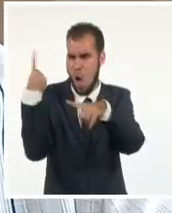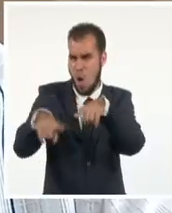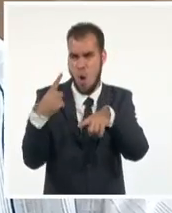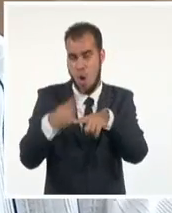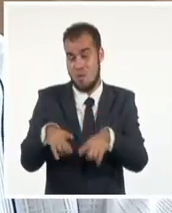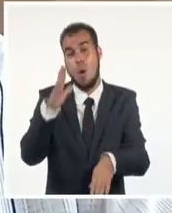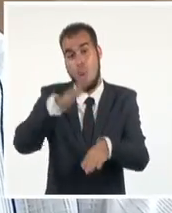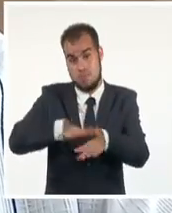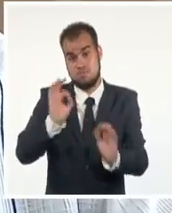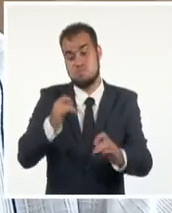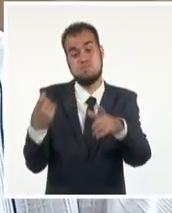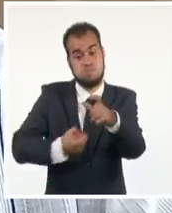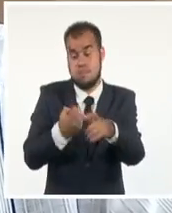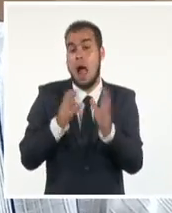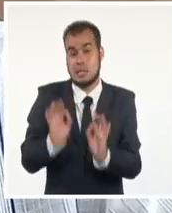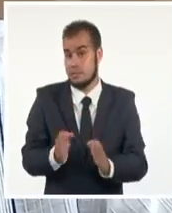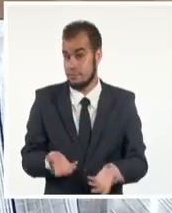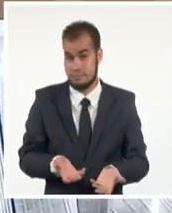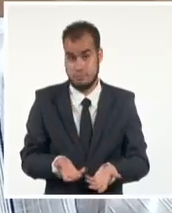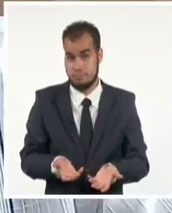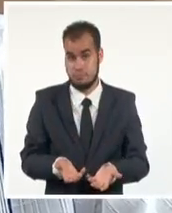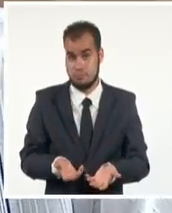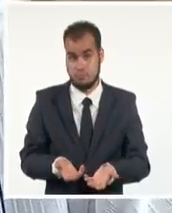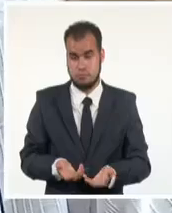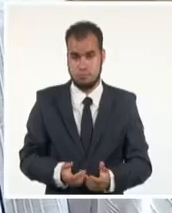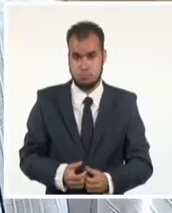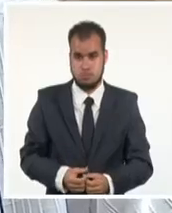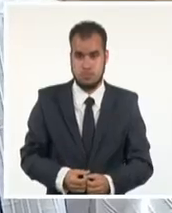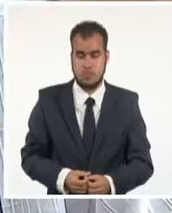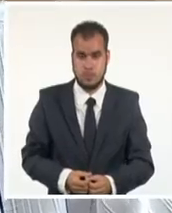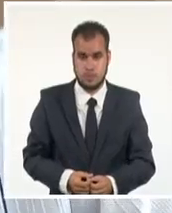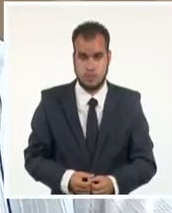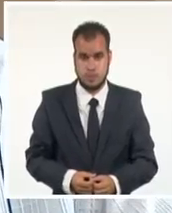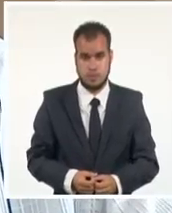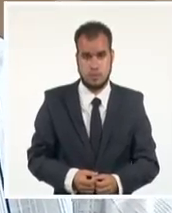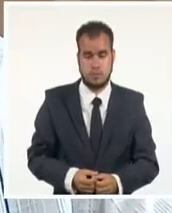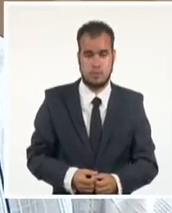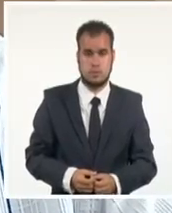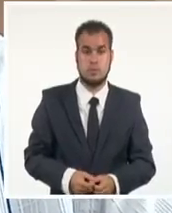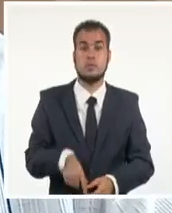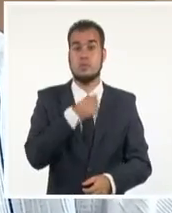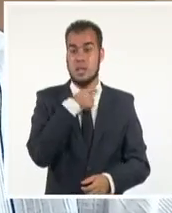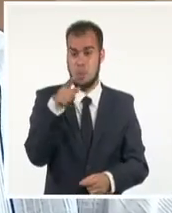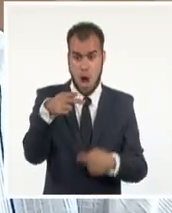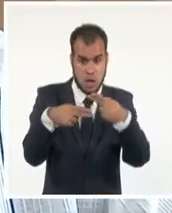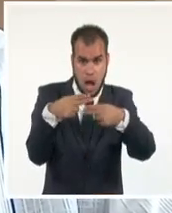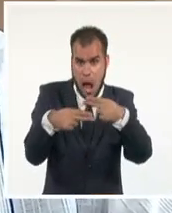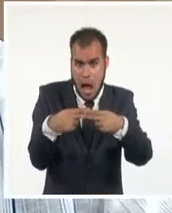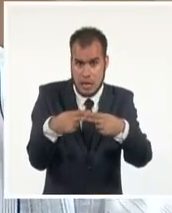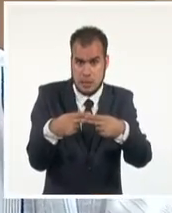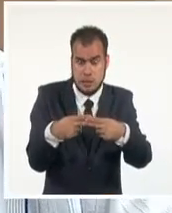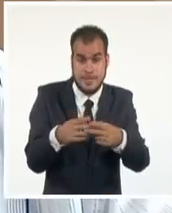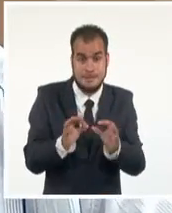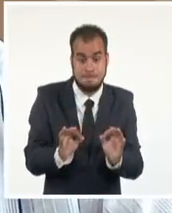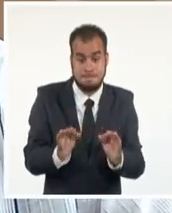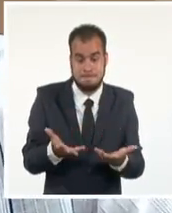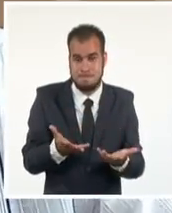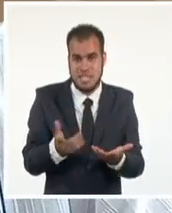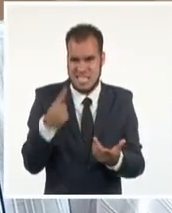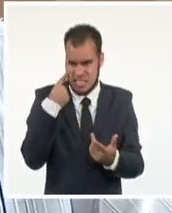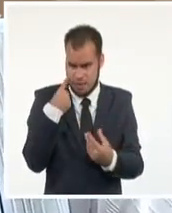la resolución 166 de 2020 del Ministro de Comercio Exterior y la Inversión Extranjera, que tiene su capítulo 3 dedicado a la recepción